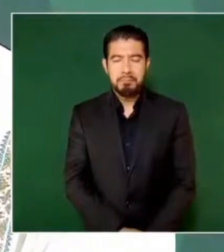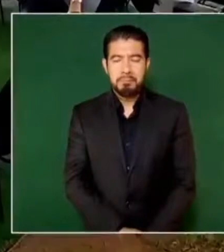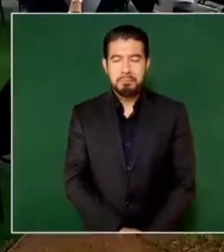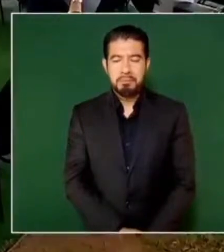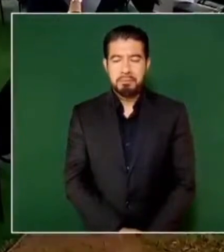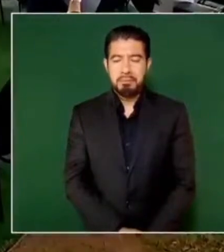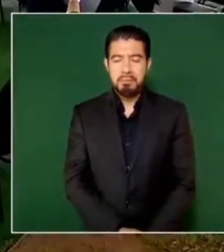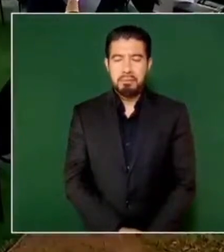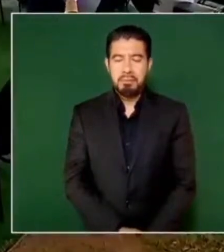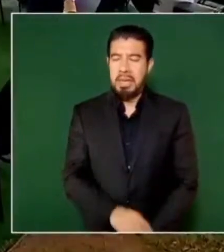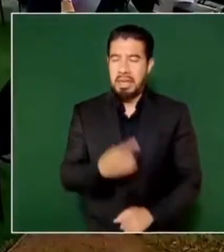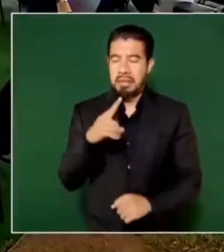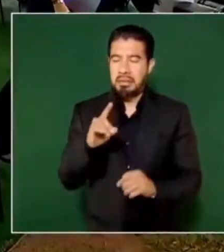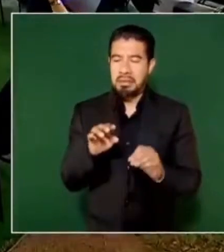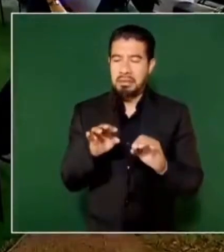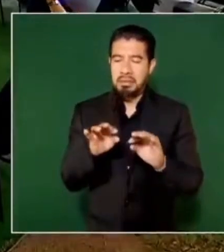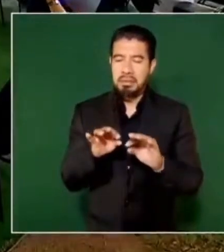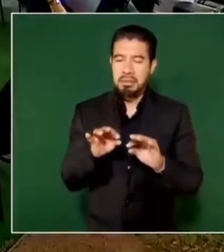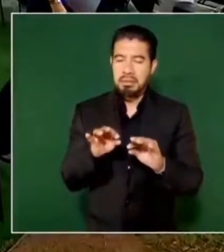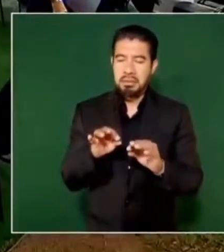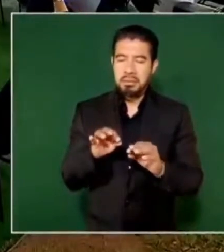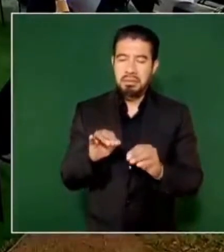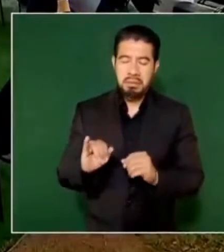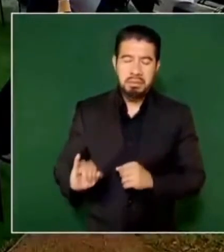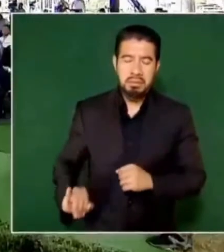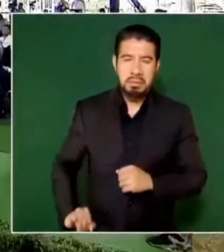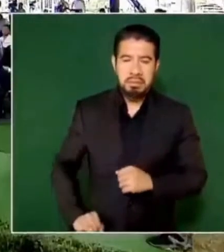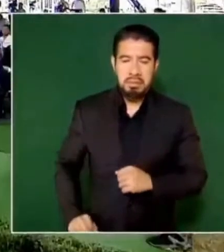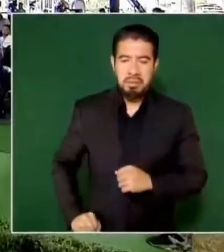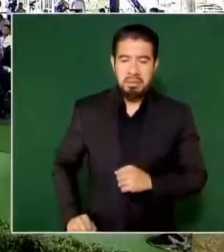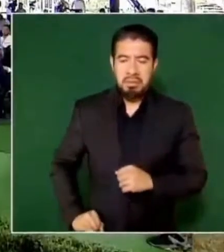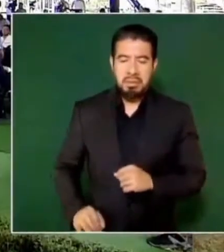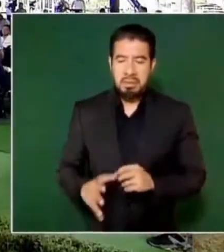O sea, nada más por empezando el año,